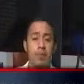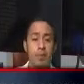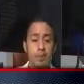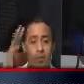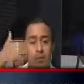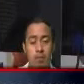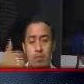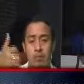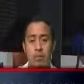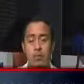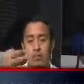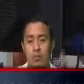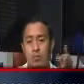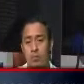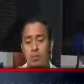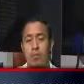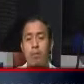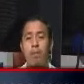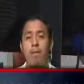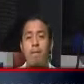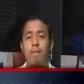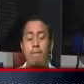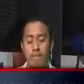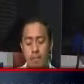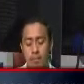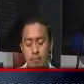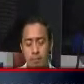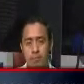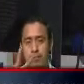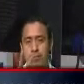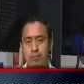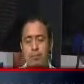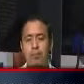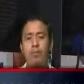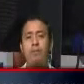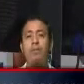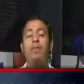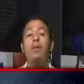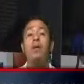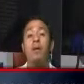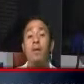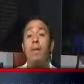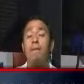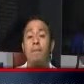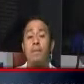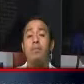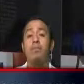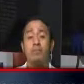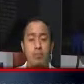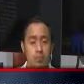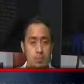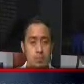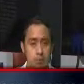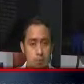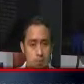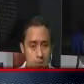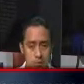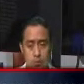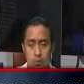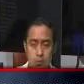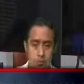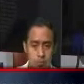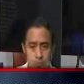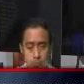sobre Personas Jurídicas sin Fines de Lucro. Artículo 21. La normativa del Departamento de Asociaciones para la